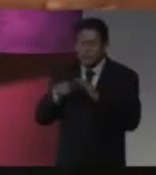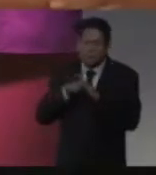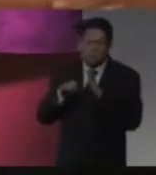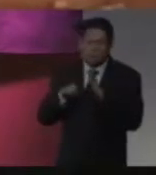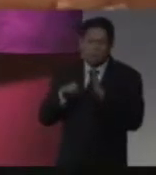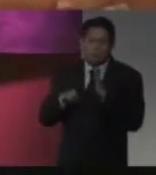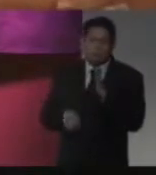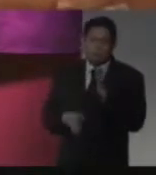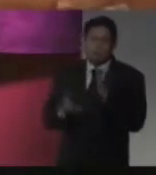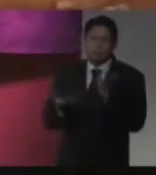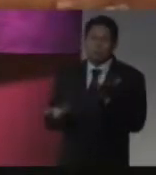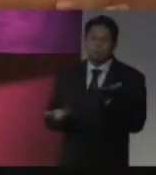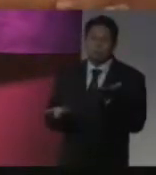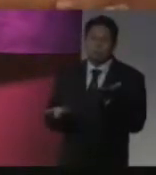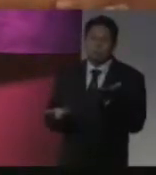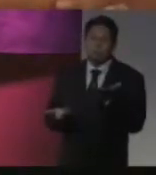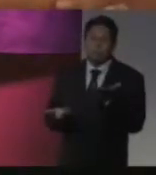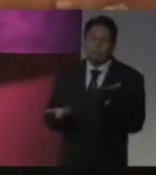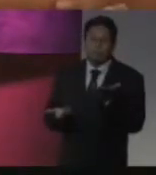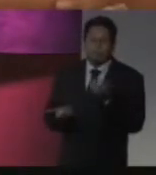forma